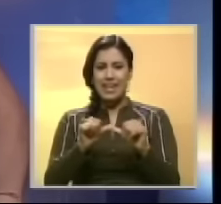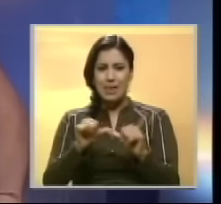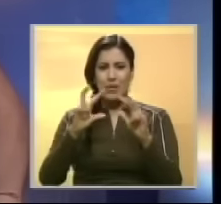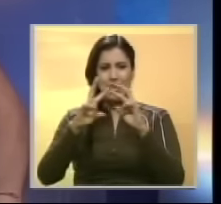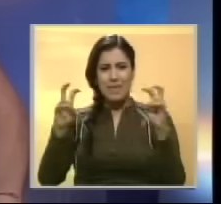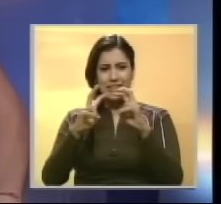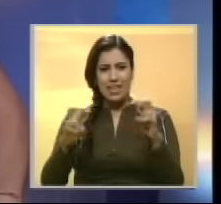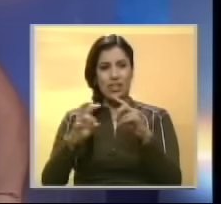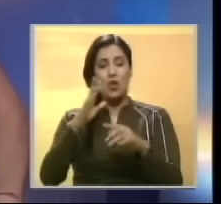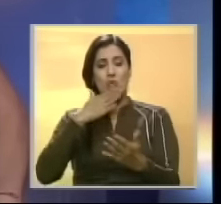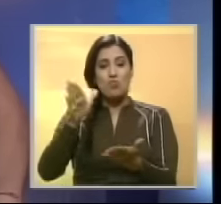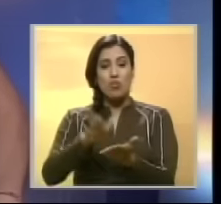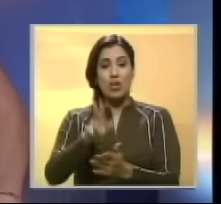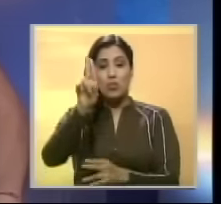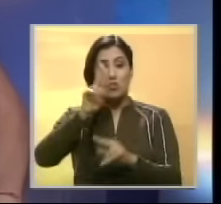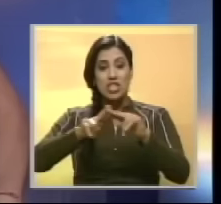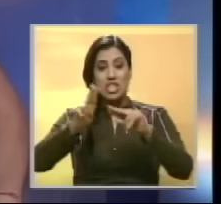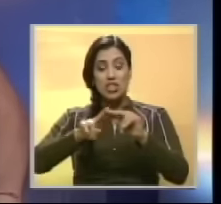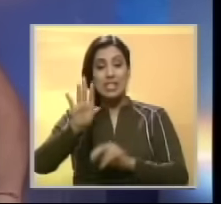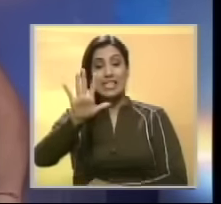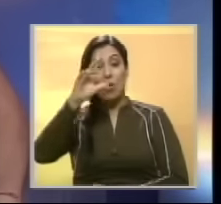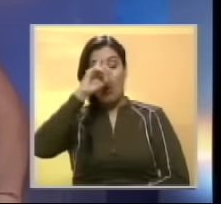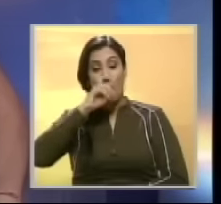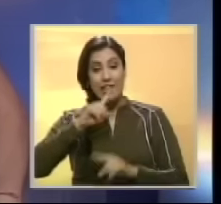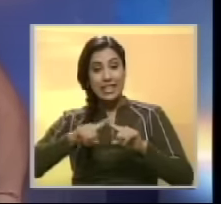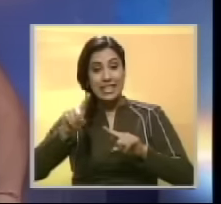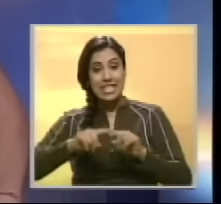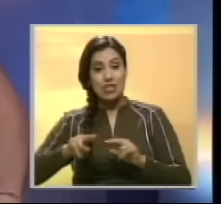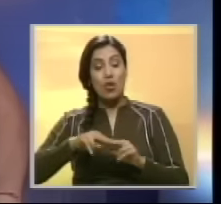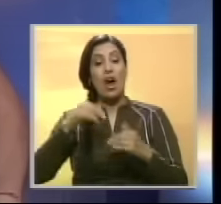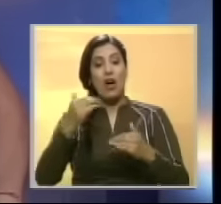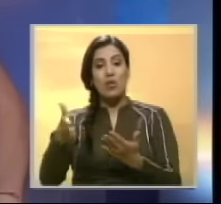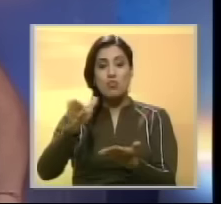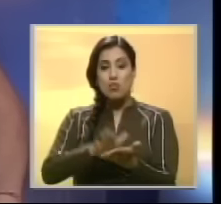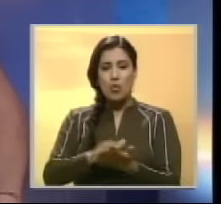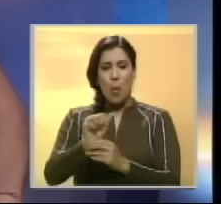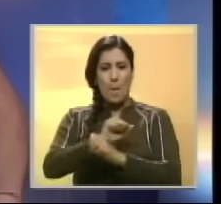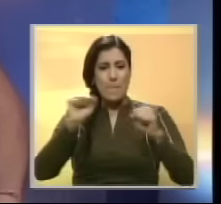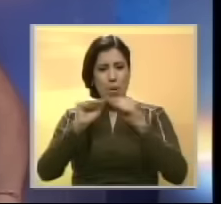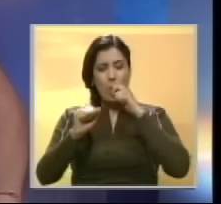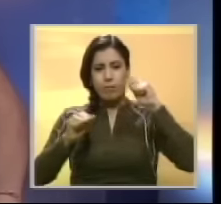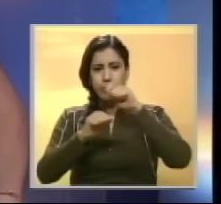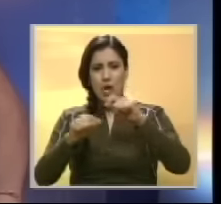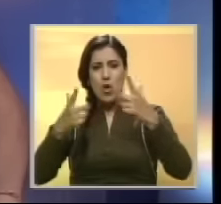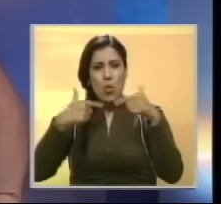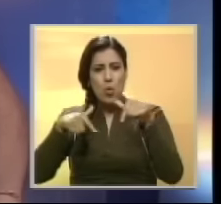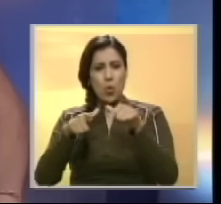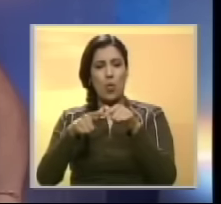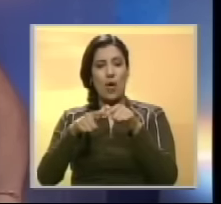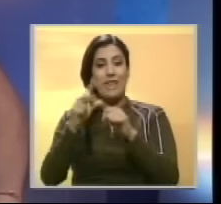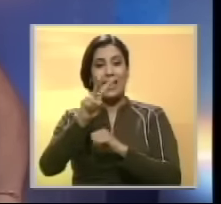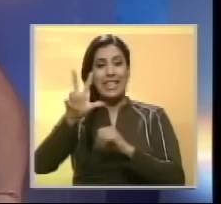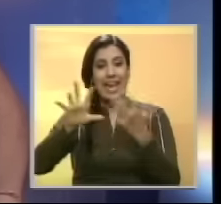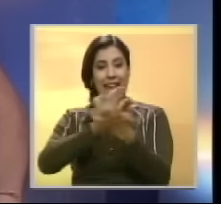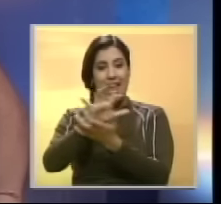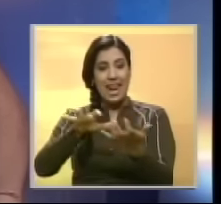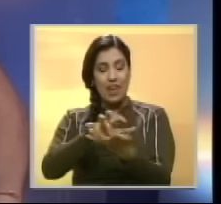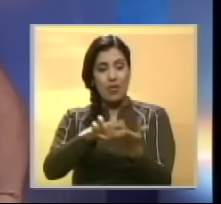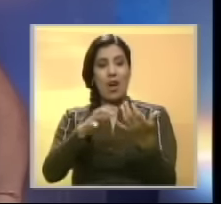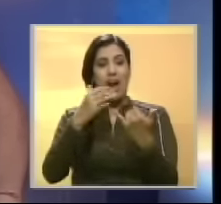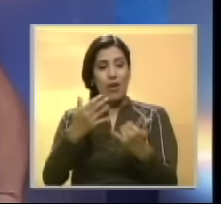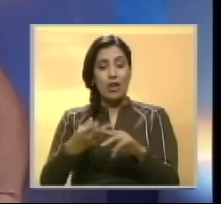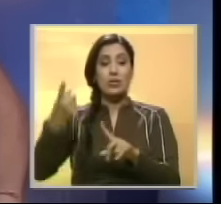las investigaciones por la muerte de un niño de 5 años quien falleció tras la explosión de una granada en sector observatorio del 23 de enero